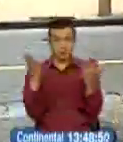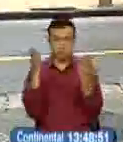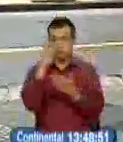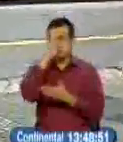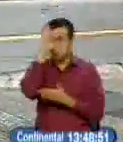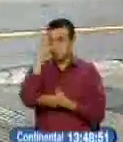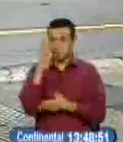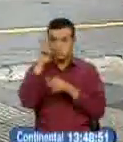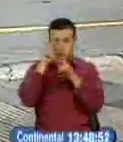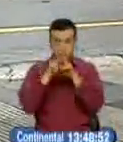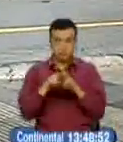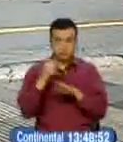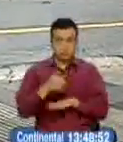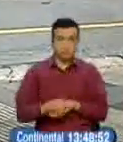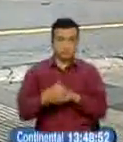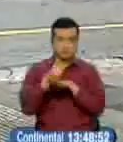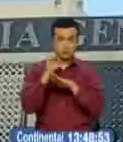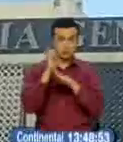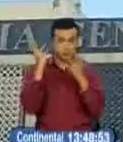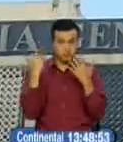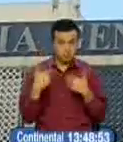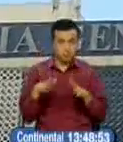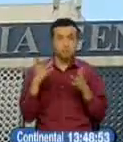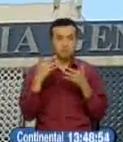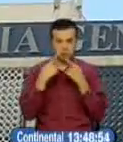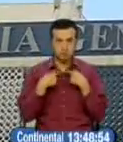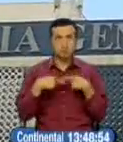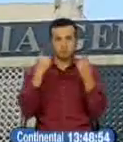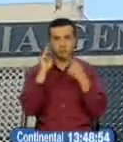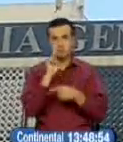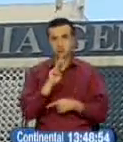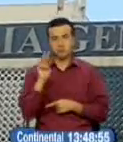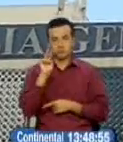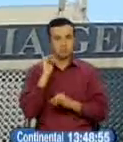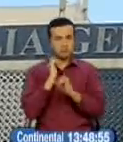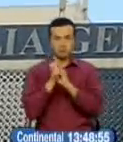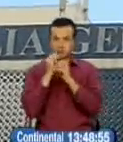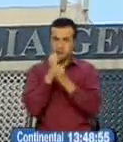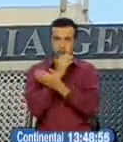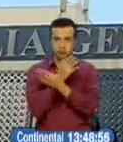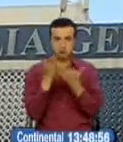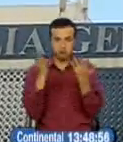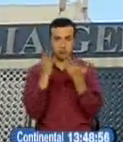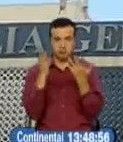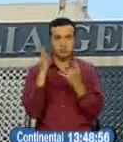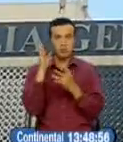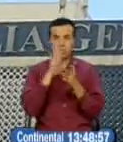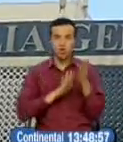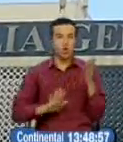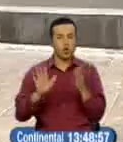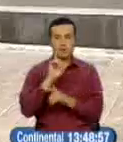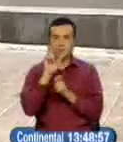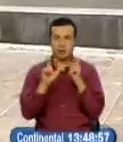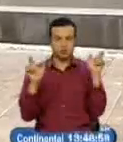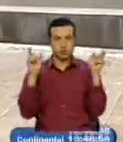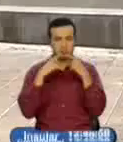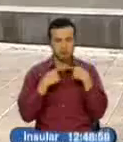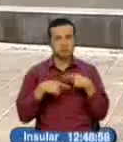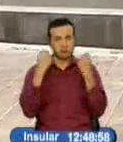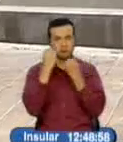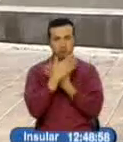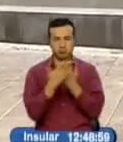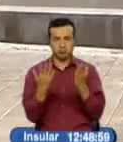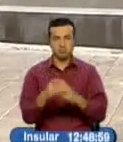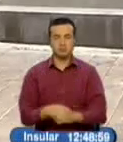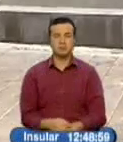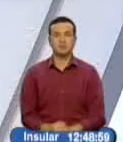Brasil sea verificada por las autoridades ecuatorianas, será publicada en la página web de la institución para conocimiento de la ciudadanía. Carlos Flores,